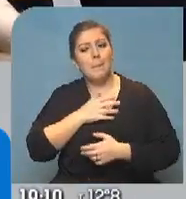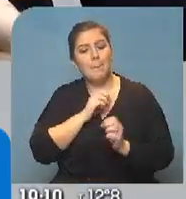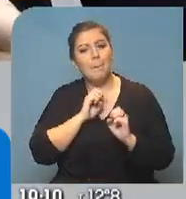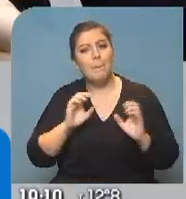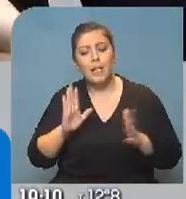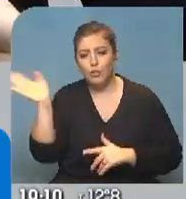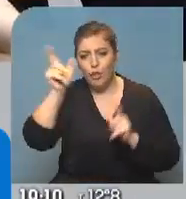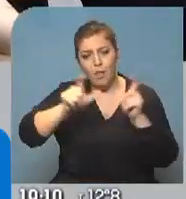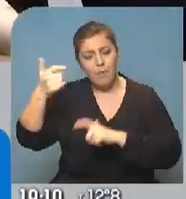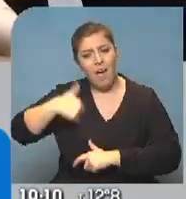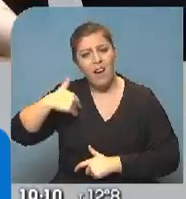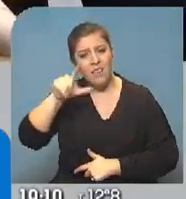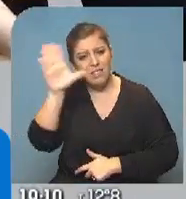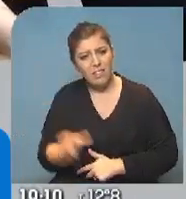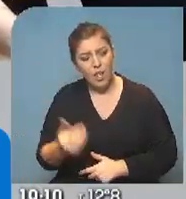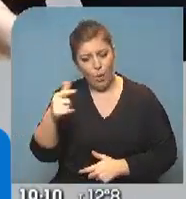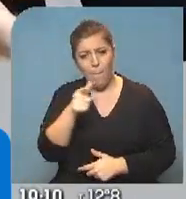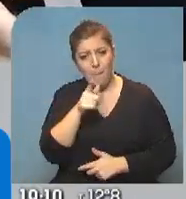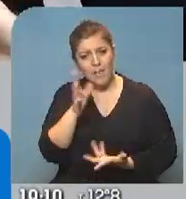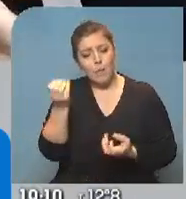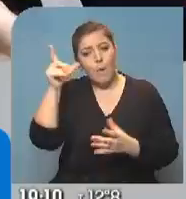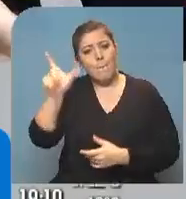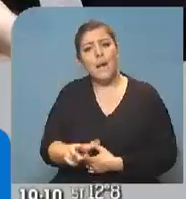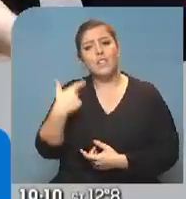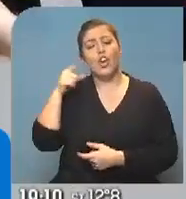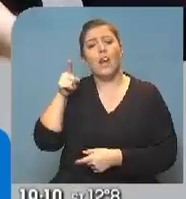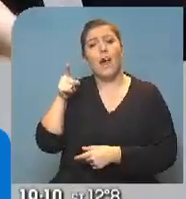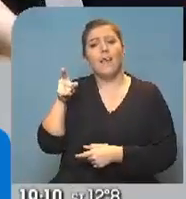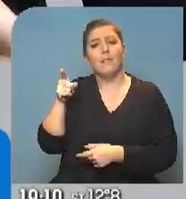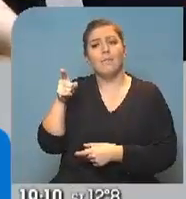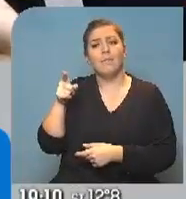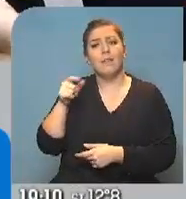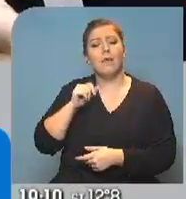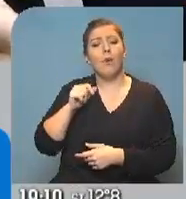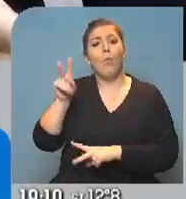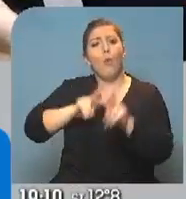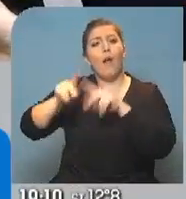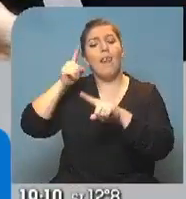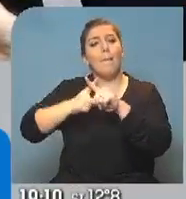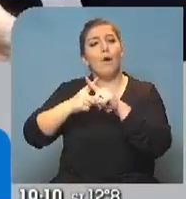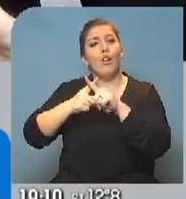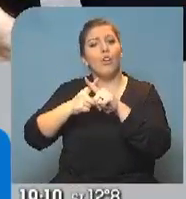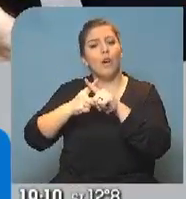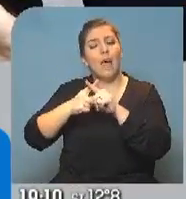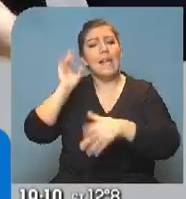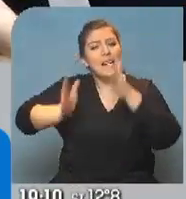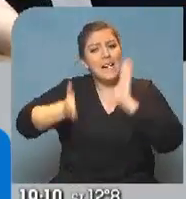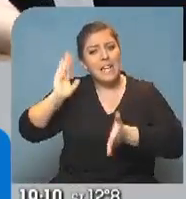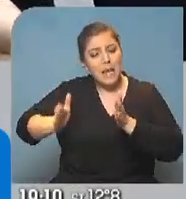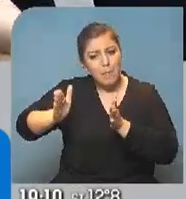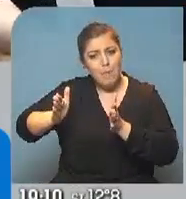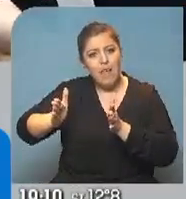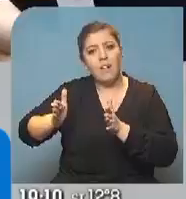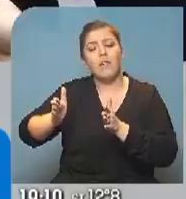todos los argentinos me parece porque una persona requerida por un crimen de lesa humanidad se pase alegremente sin ningún tipo de